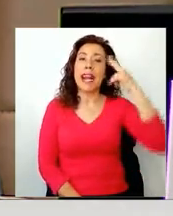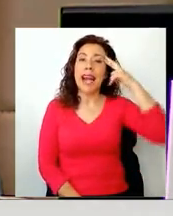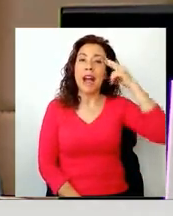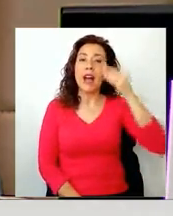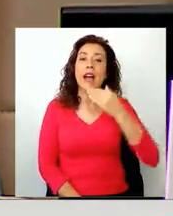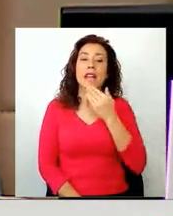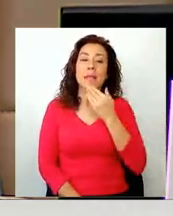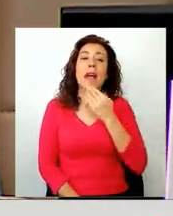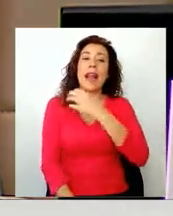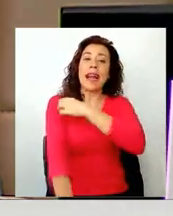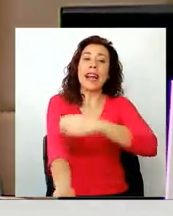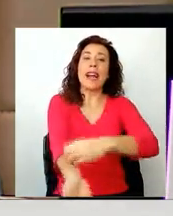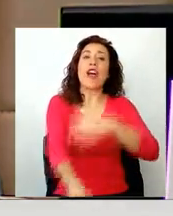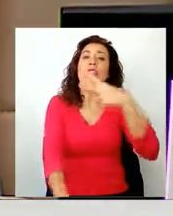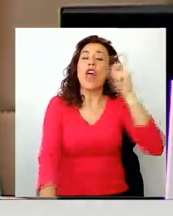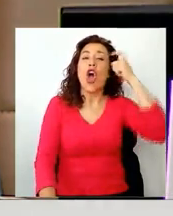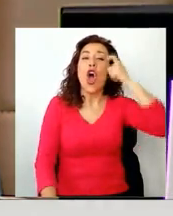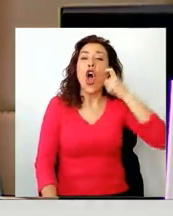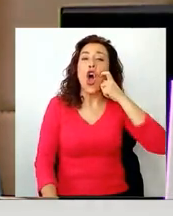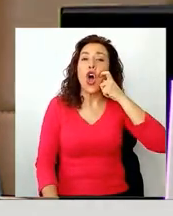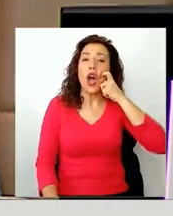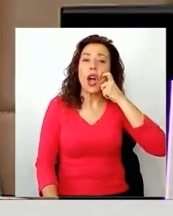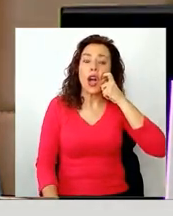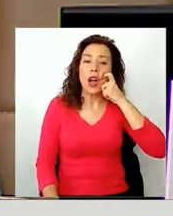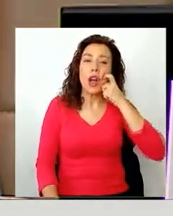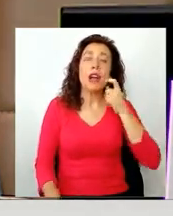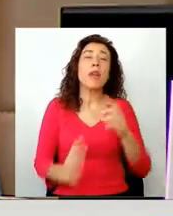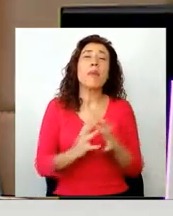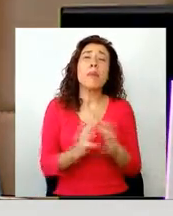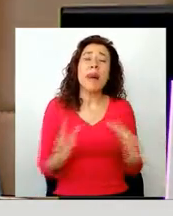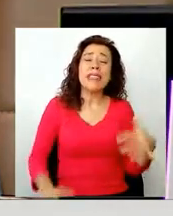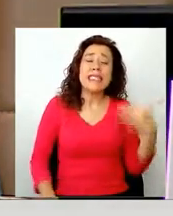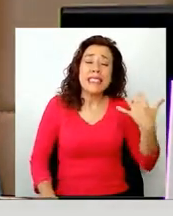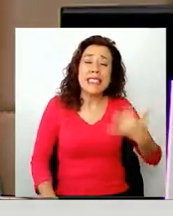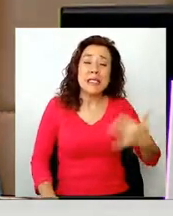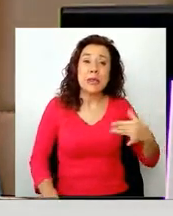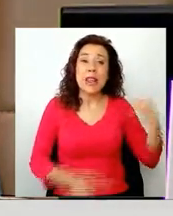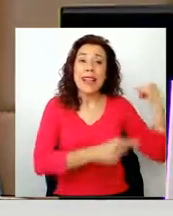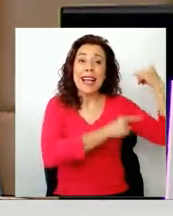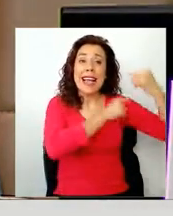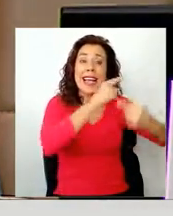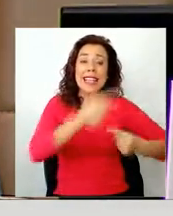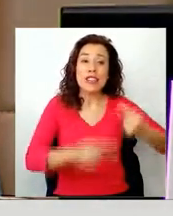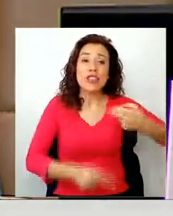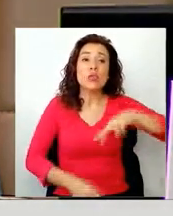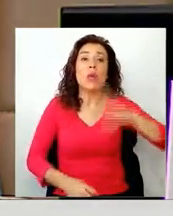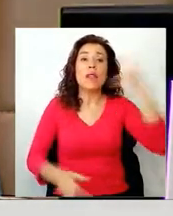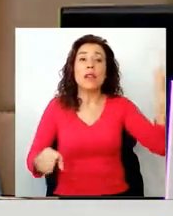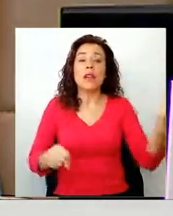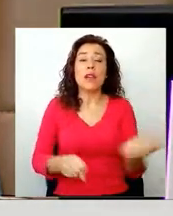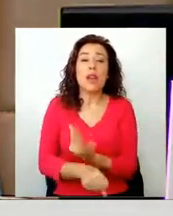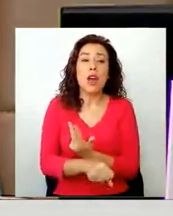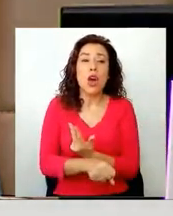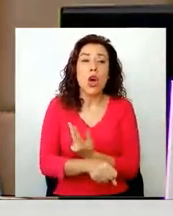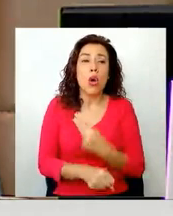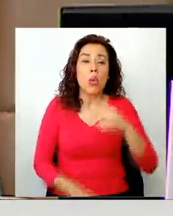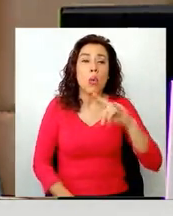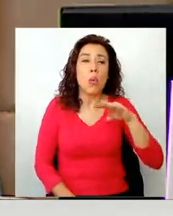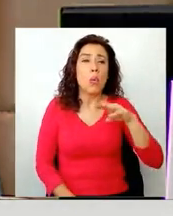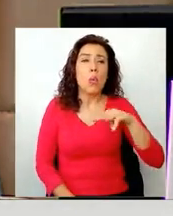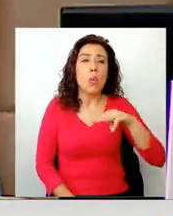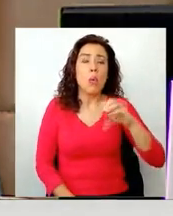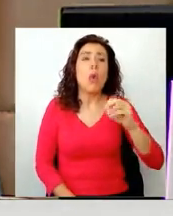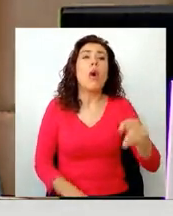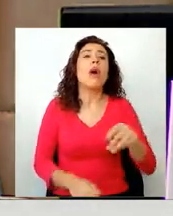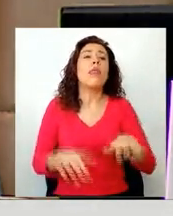de o'higgins el suceso más importante de la historia de subel fue la tragedia del humo una tragedia que ocurrió el 19 de